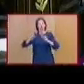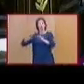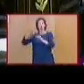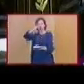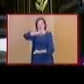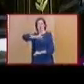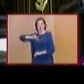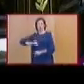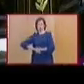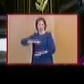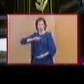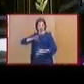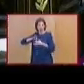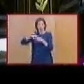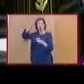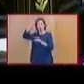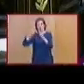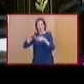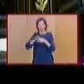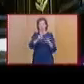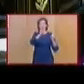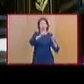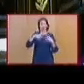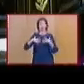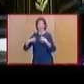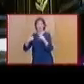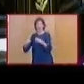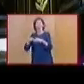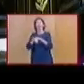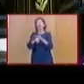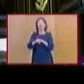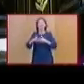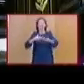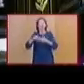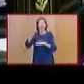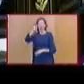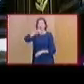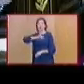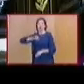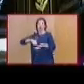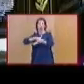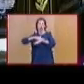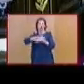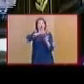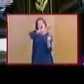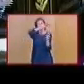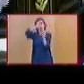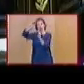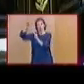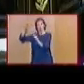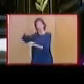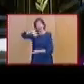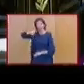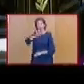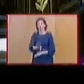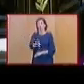presupuesto de sanidad y educación es un presupuesto que gestiona las comunidades autónomas y son ellas y sus paramentos autonómicos quienes deciden con total